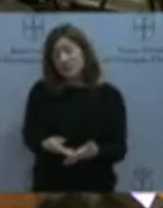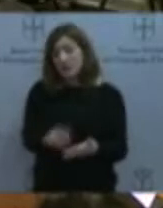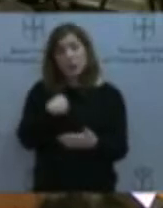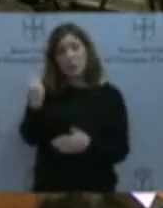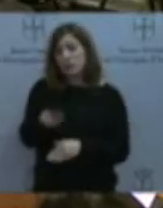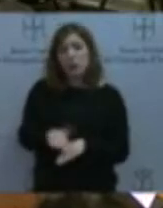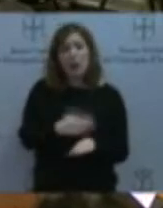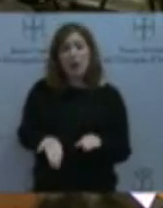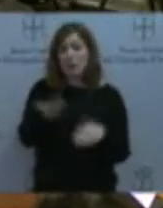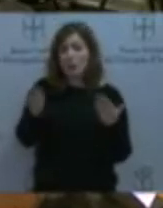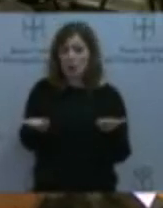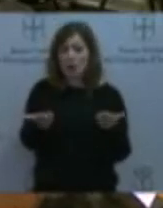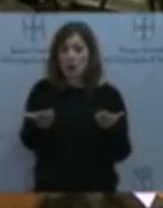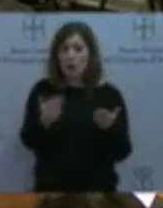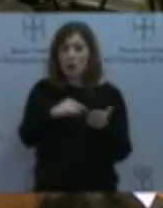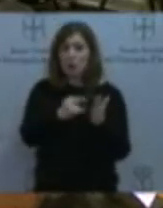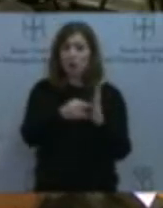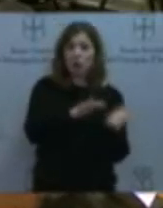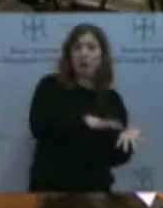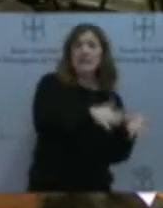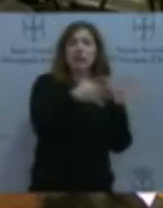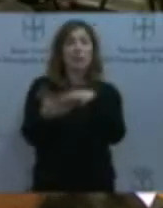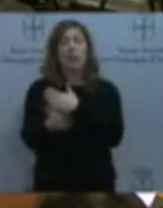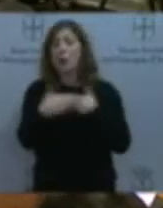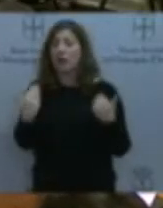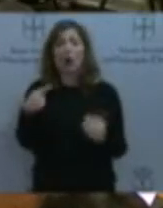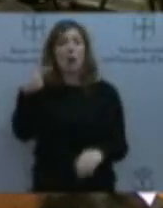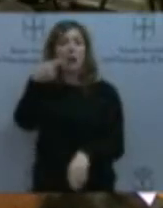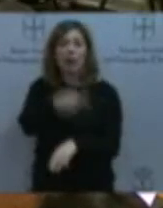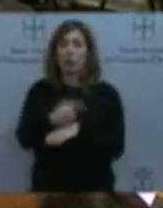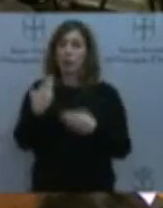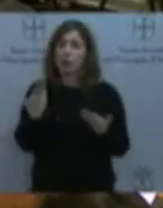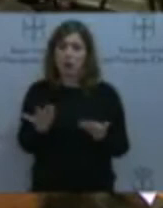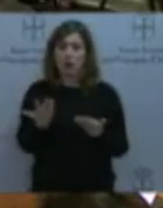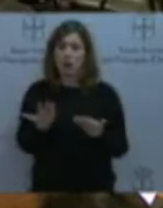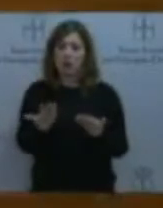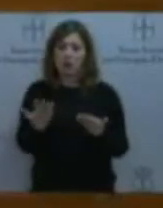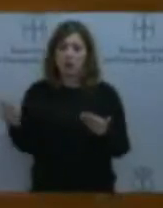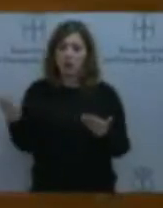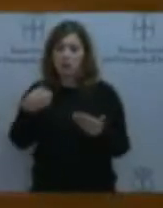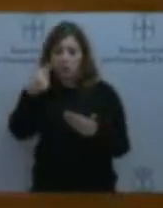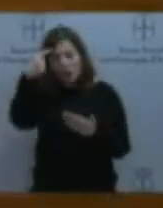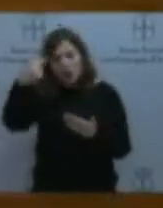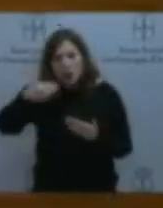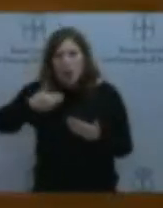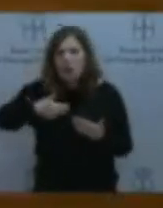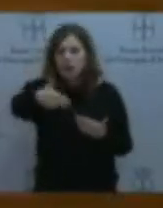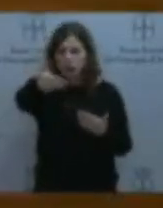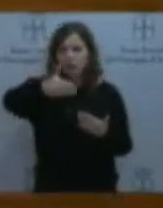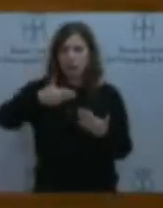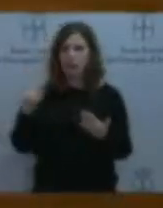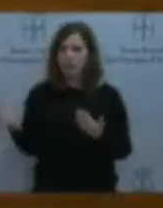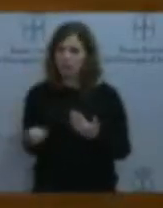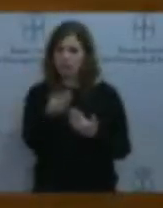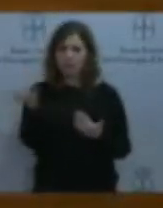cualquier proyecto transformador tiene por obligación ampliar el horizonte de lo que es